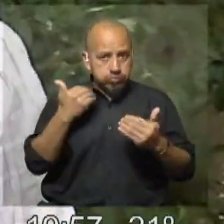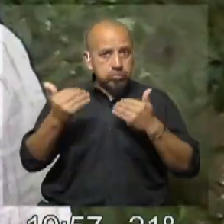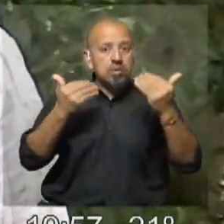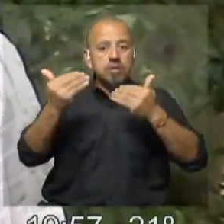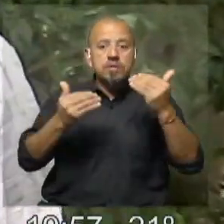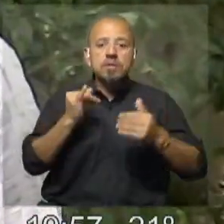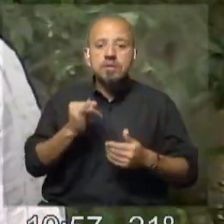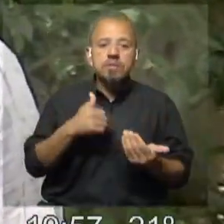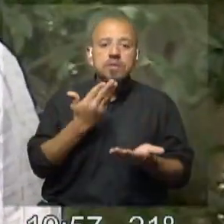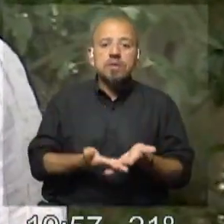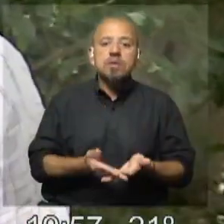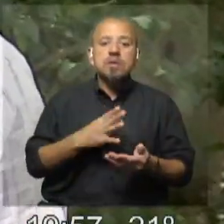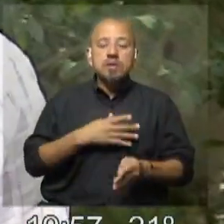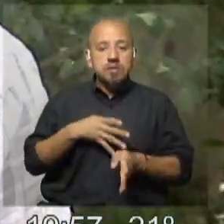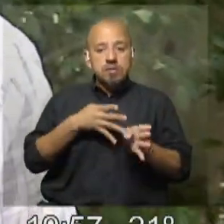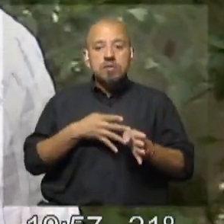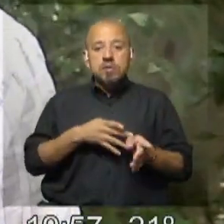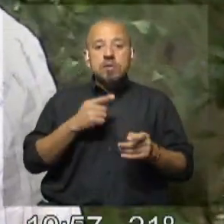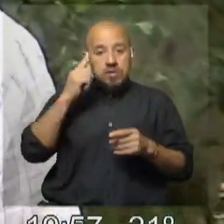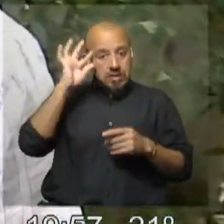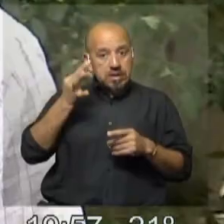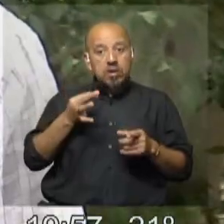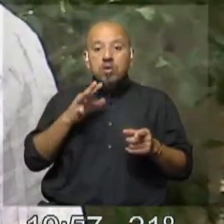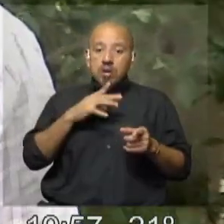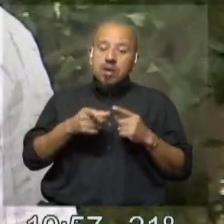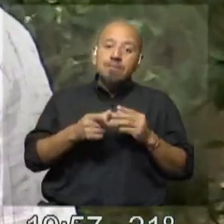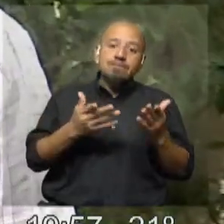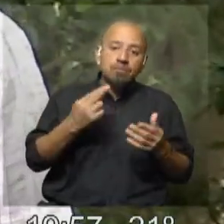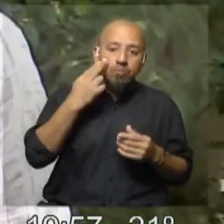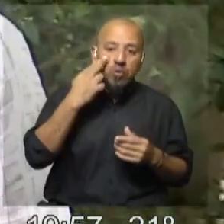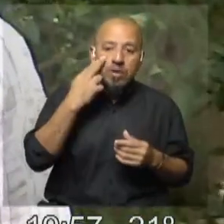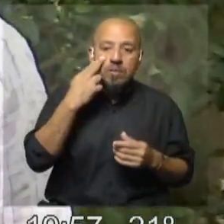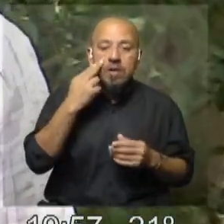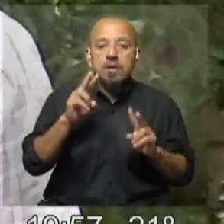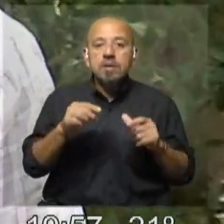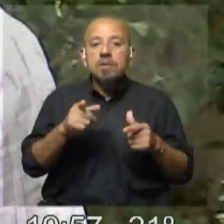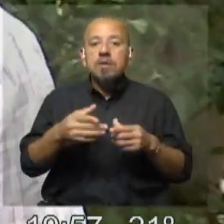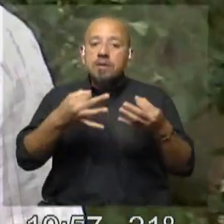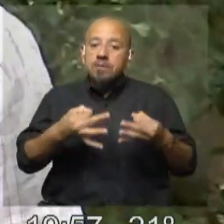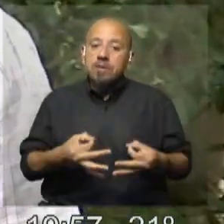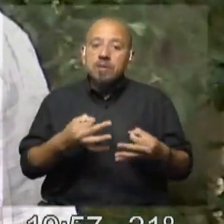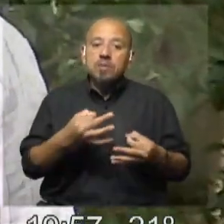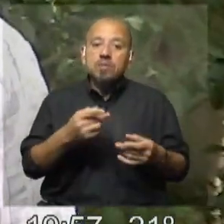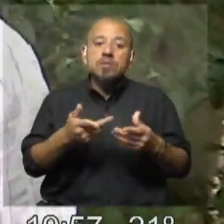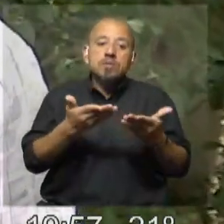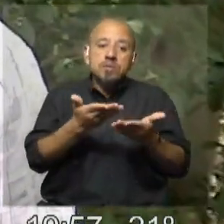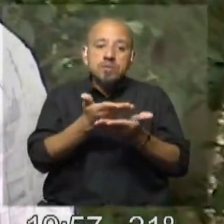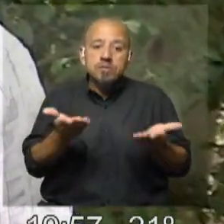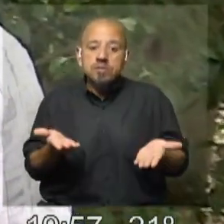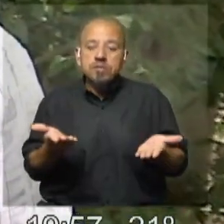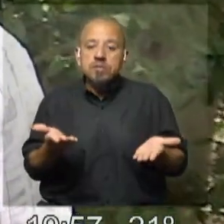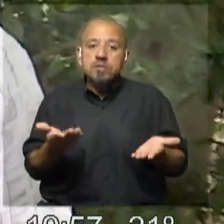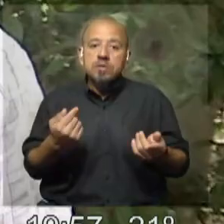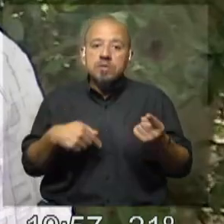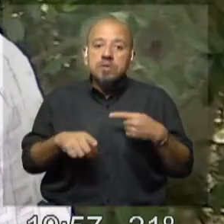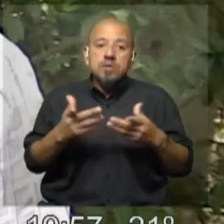y plantea una serie de desafíos. Creo que después tuvo un problema en términos de legitimidad política, es decir, los actores de lo educativo no